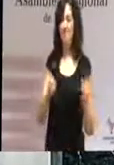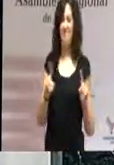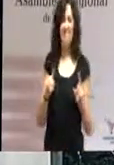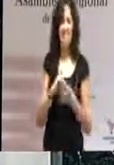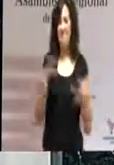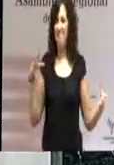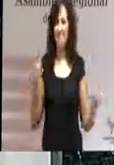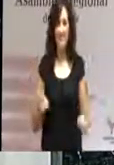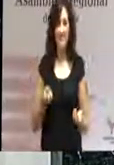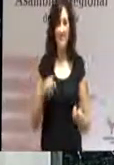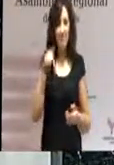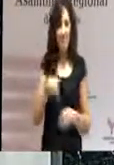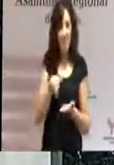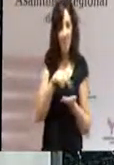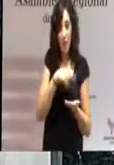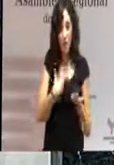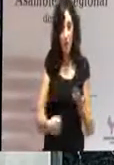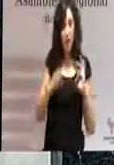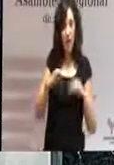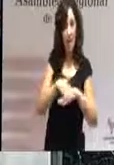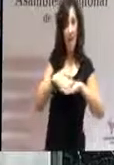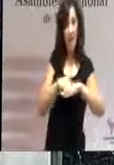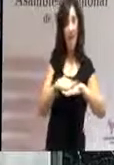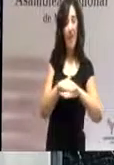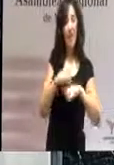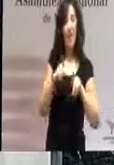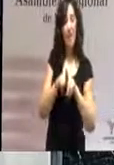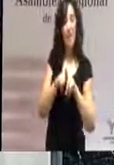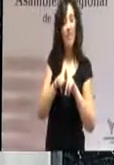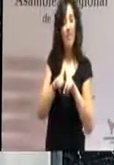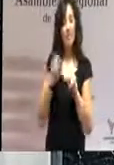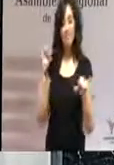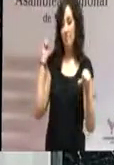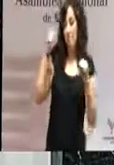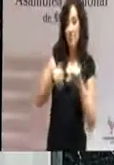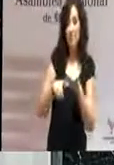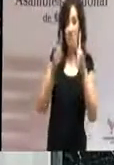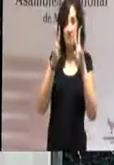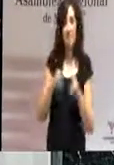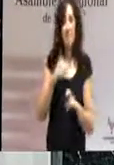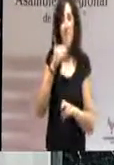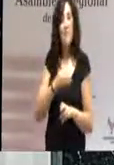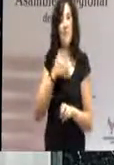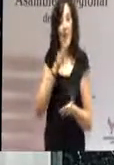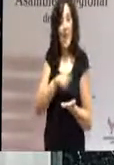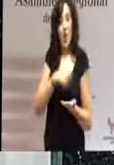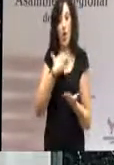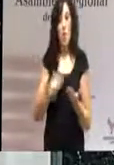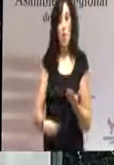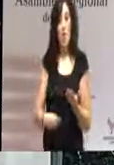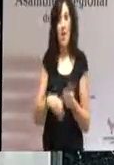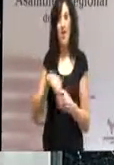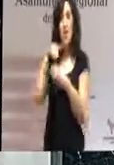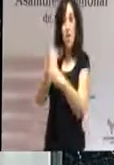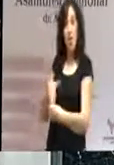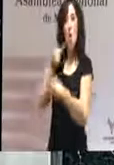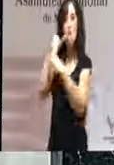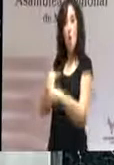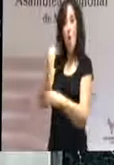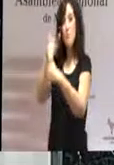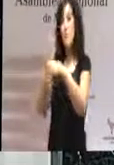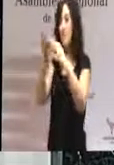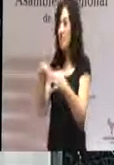Gobierno en el que no ha tenido ni una sola deferencia para una región que le ha votado siempre de